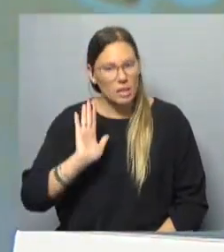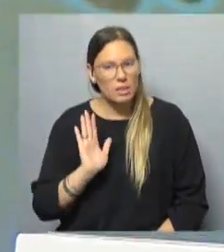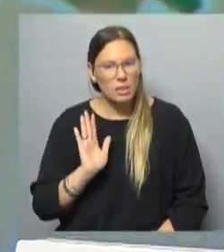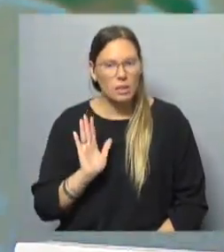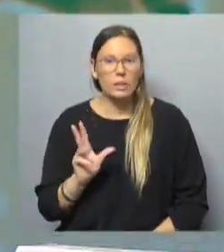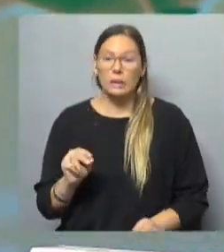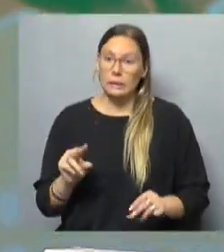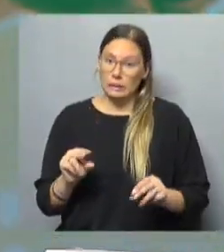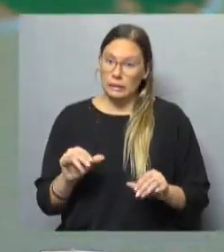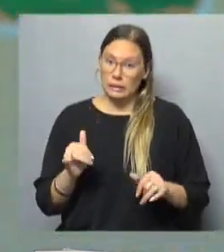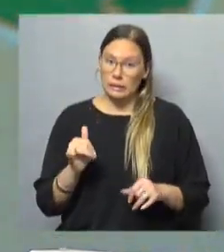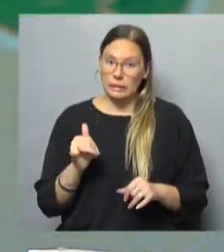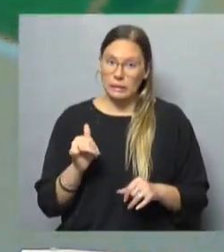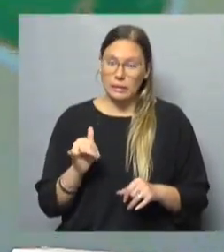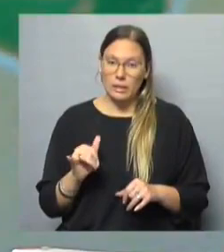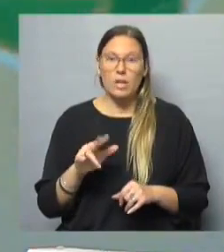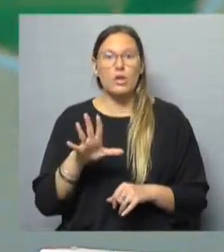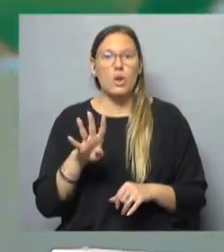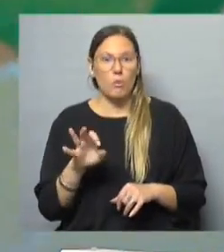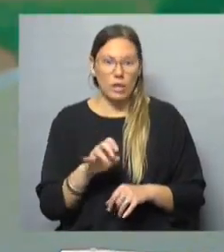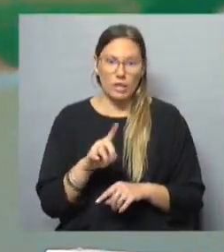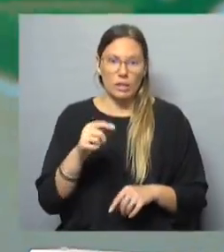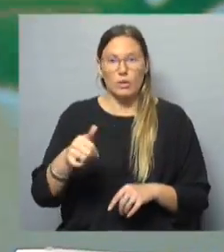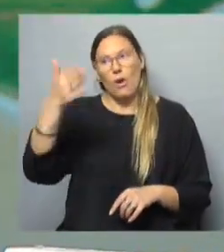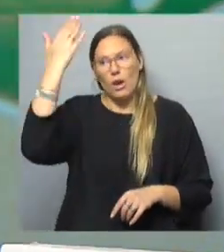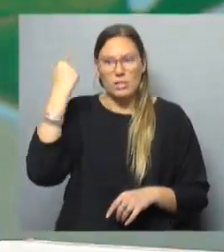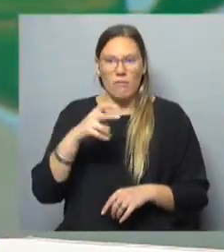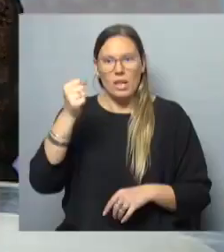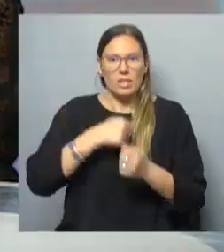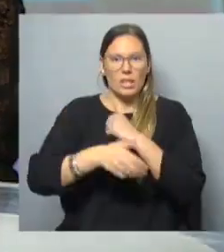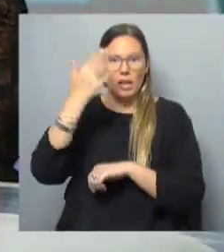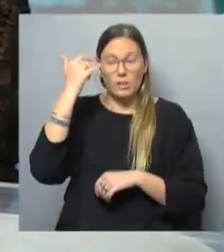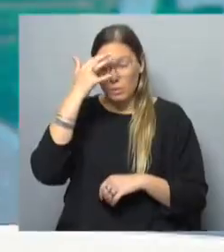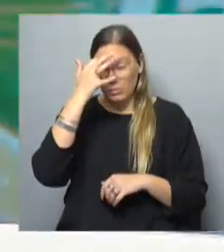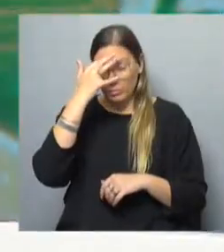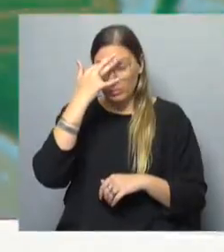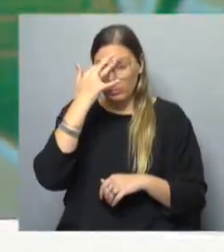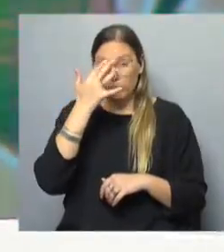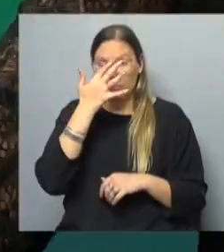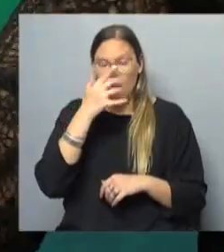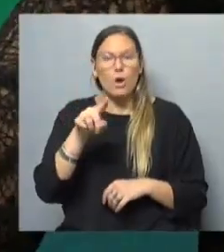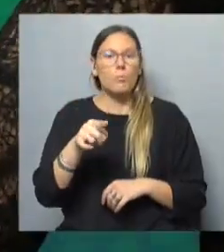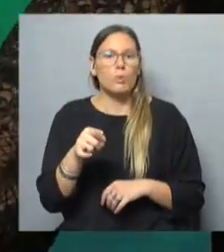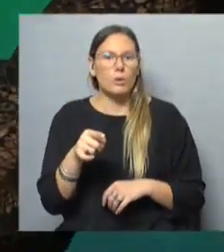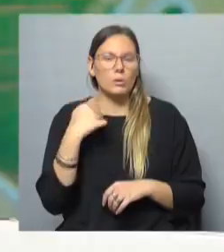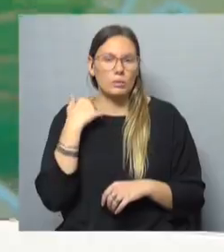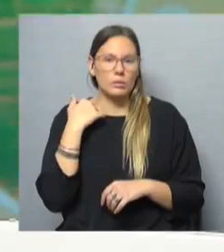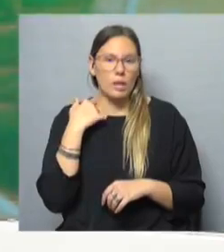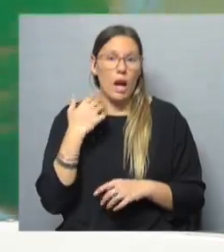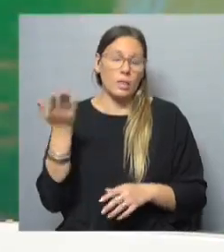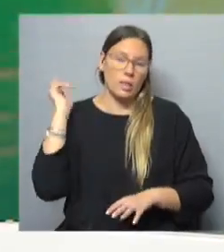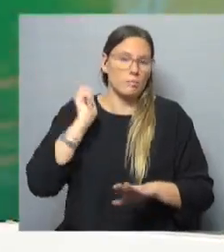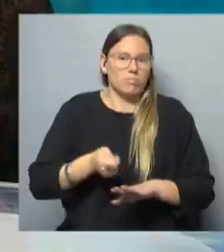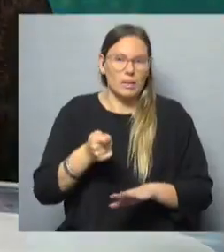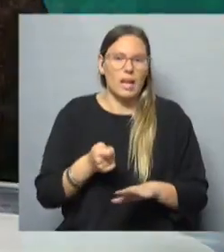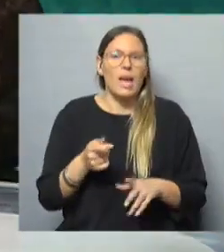fuerte. Fuerte ya en los 90, ya tampoco es que cursé 20 años atrás, antes de eso. No, vos ya no sos